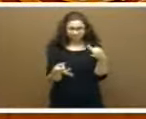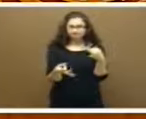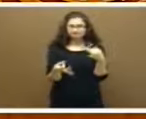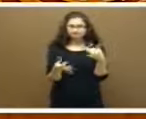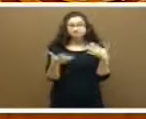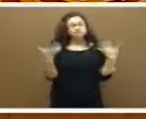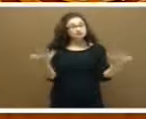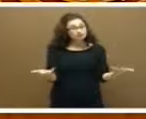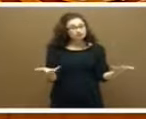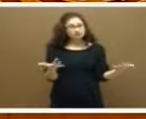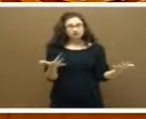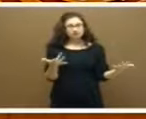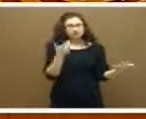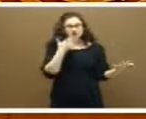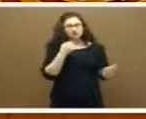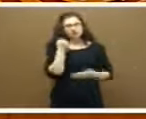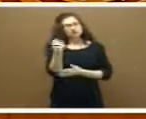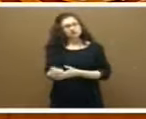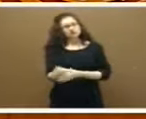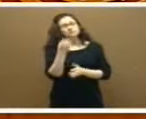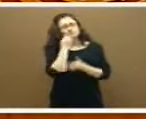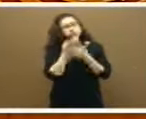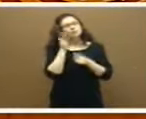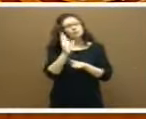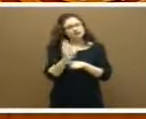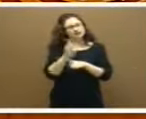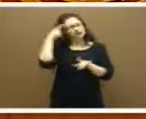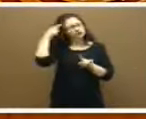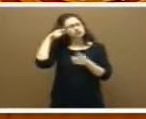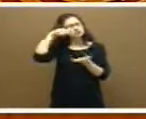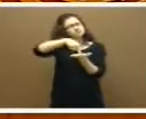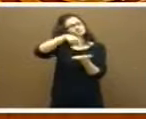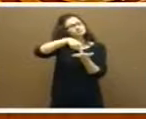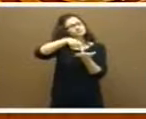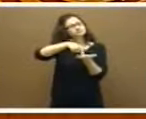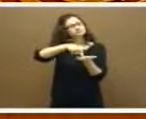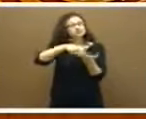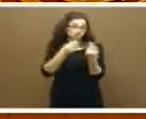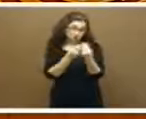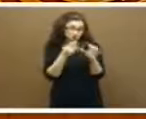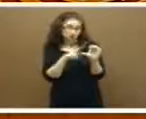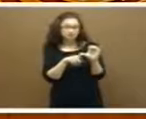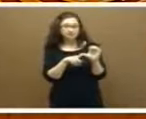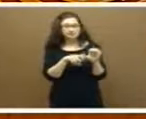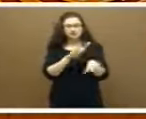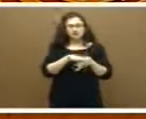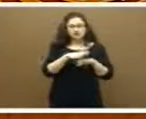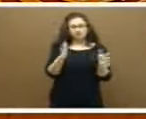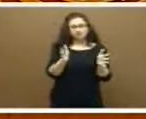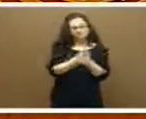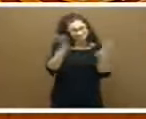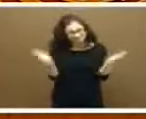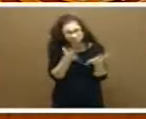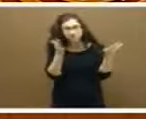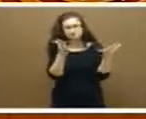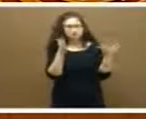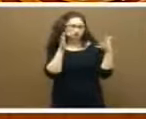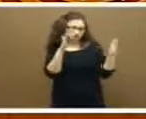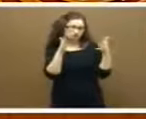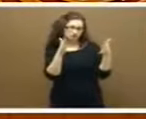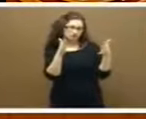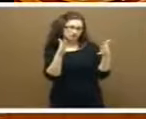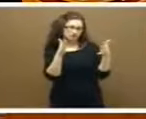que vamos a apoyar su propuesta a la hora de instar a la Junta de Extremadura a estimular, a reactivar esos consejos de